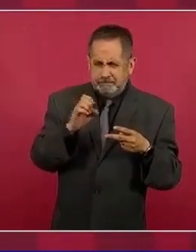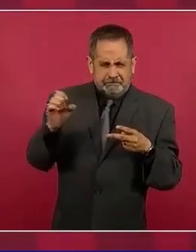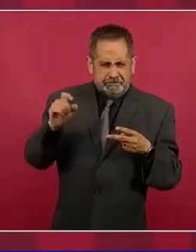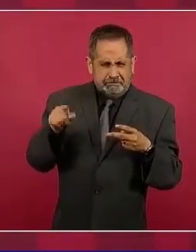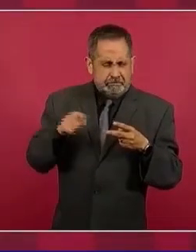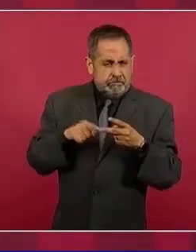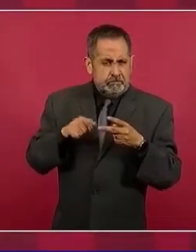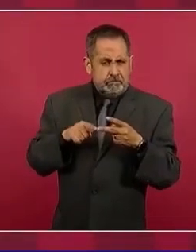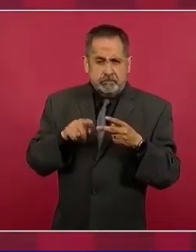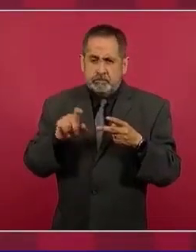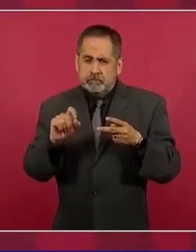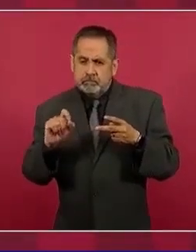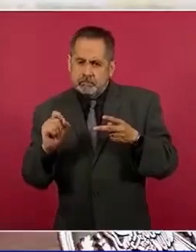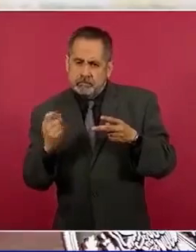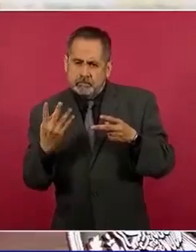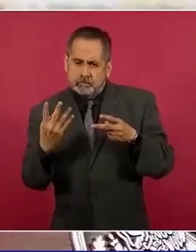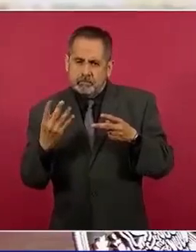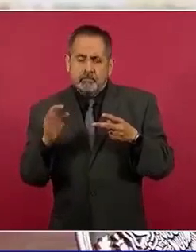con